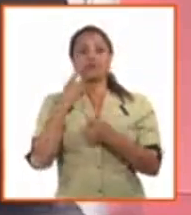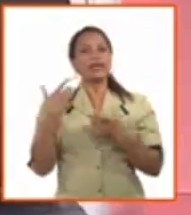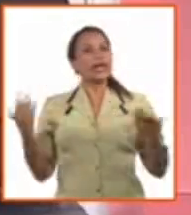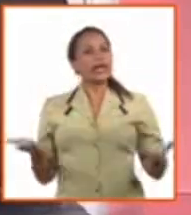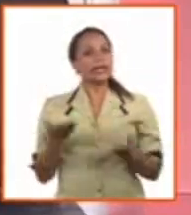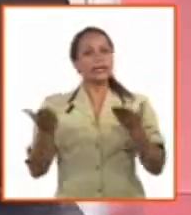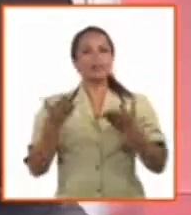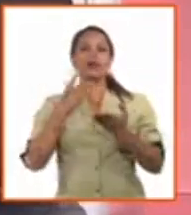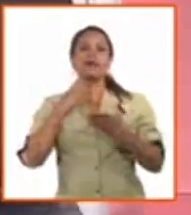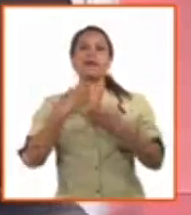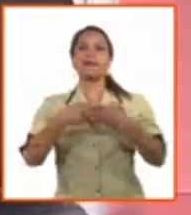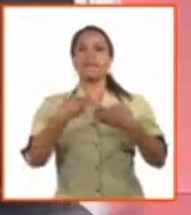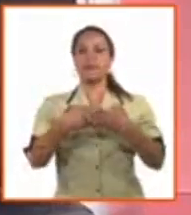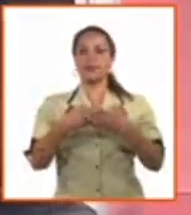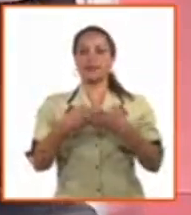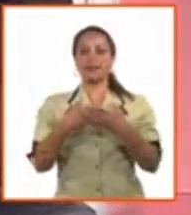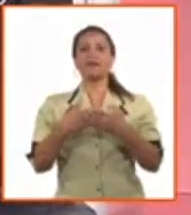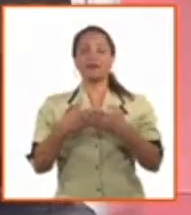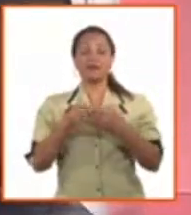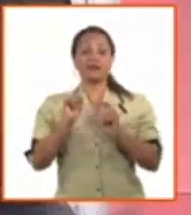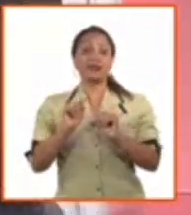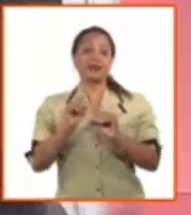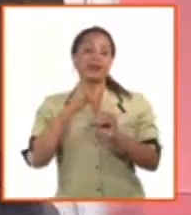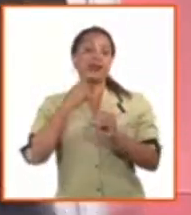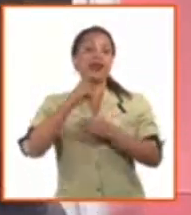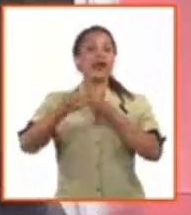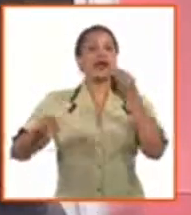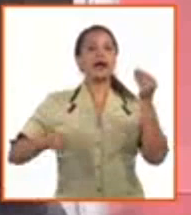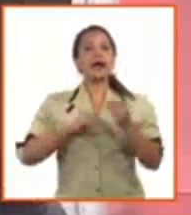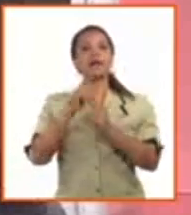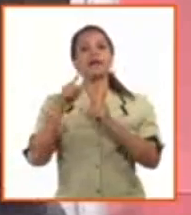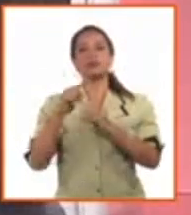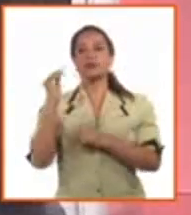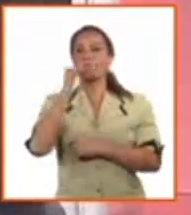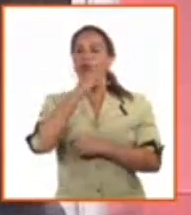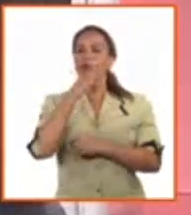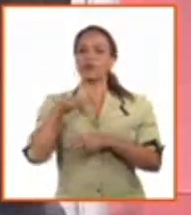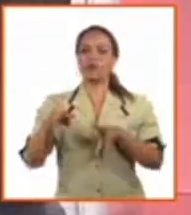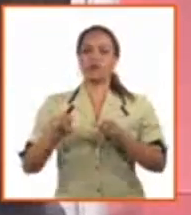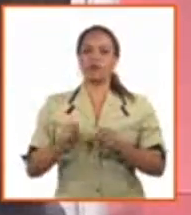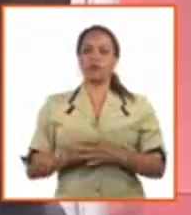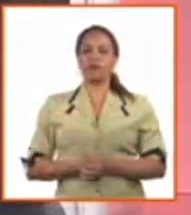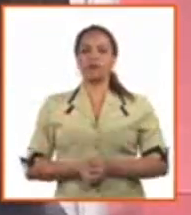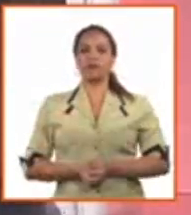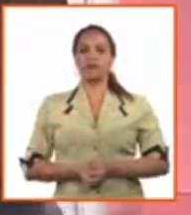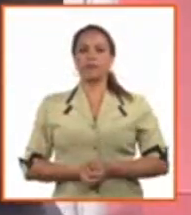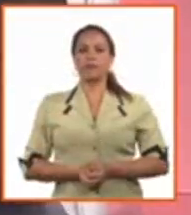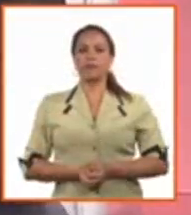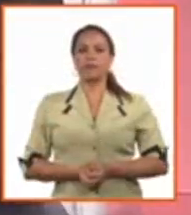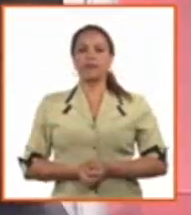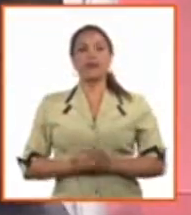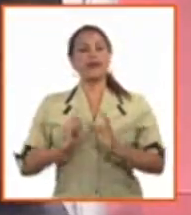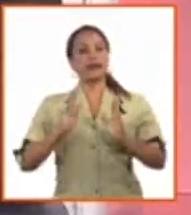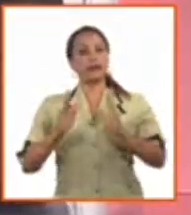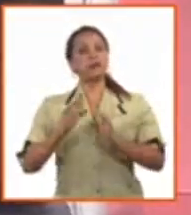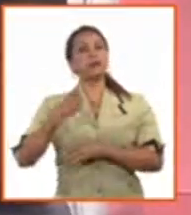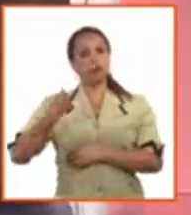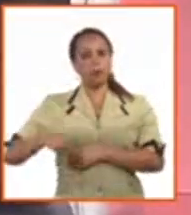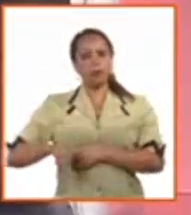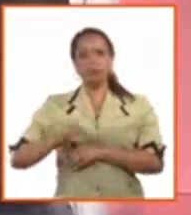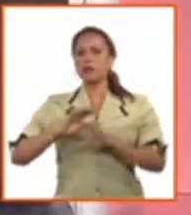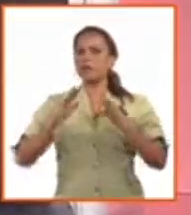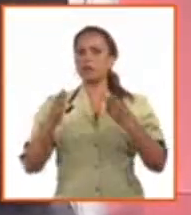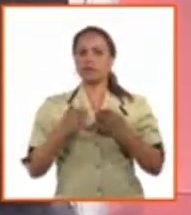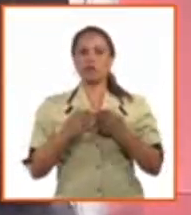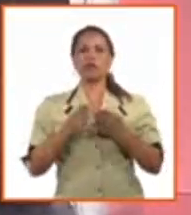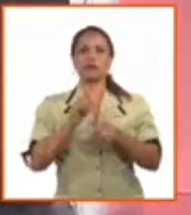muchísimo que es importante para una industria que tiene que dar saltos tecnológicos constantes y entonces en este es en este sentido que no se